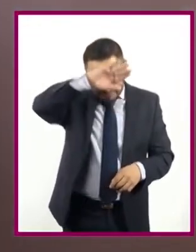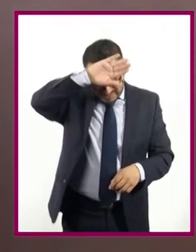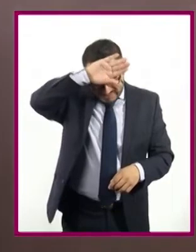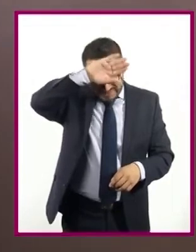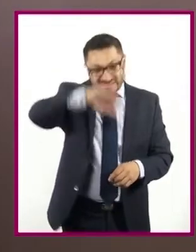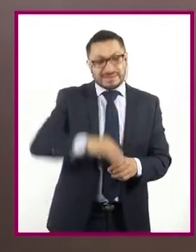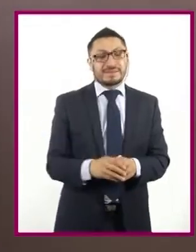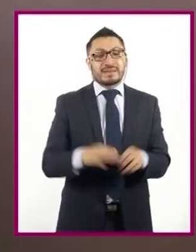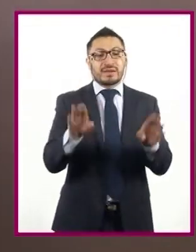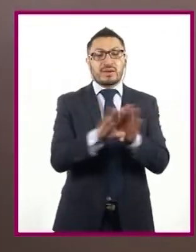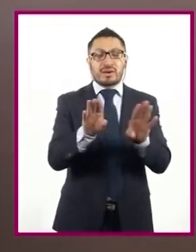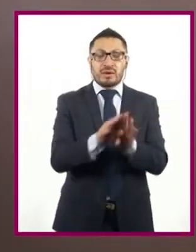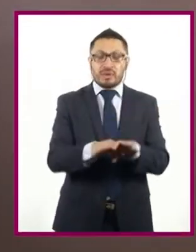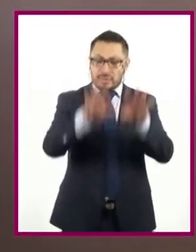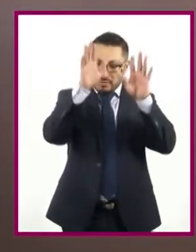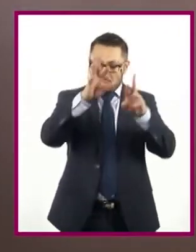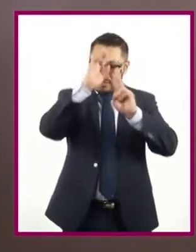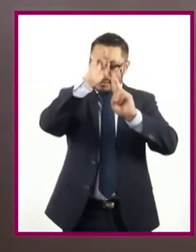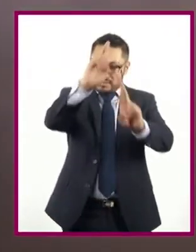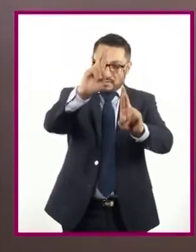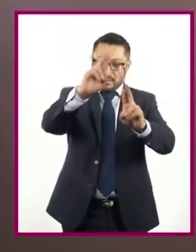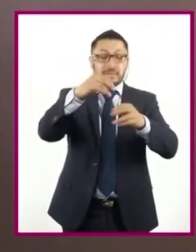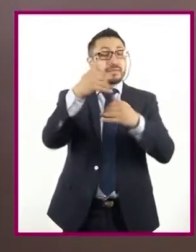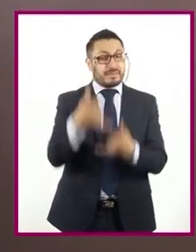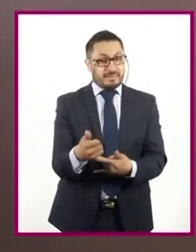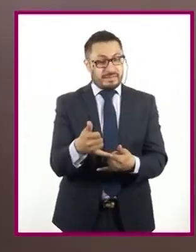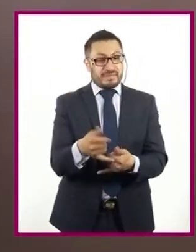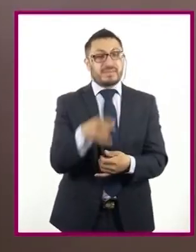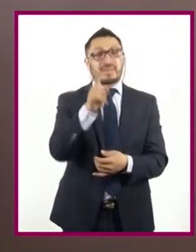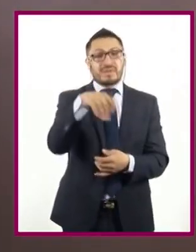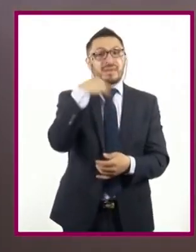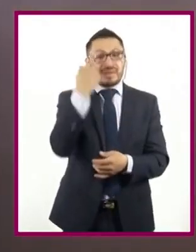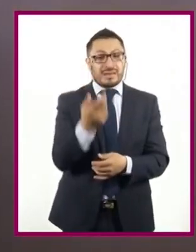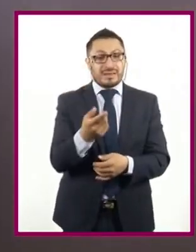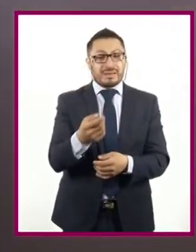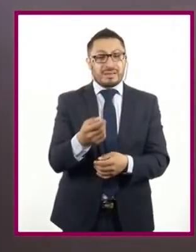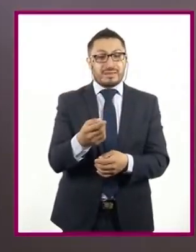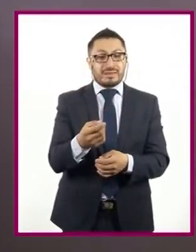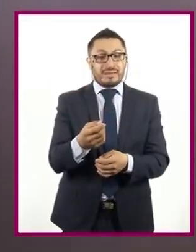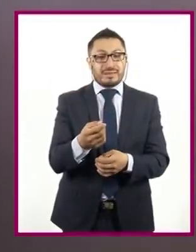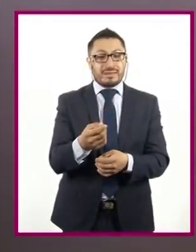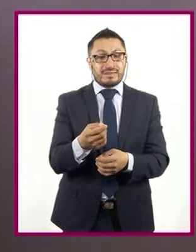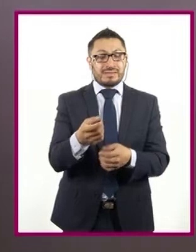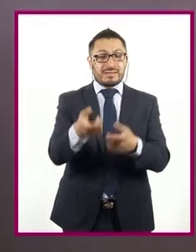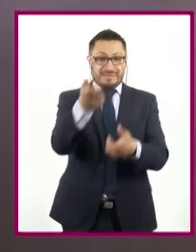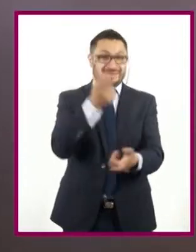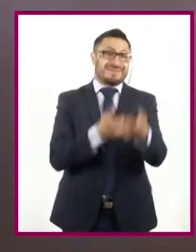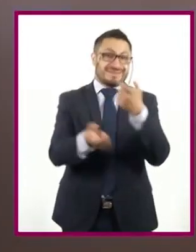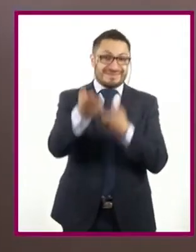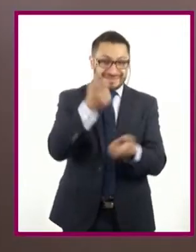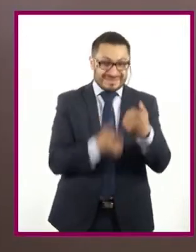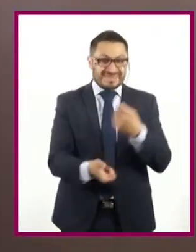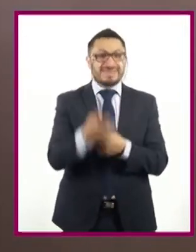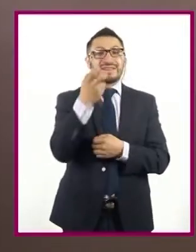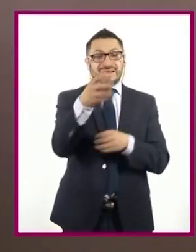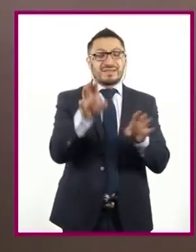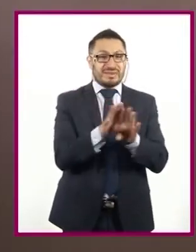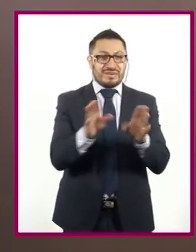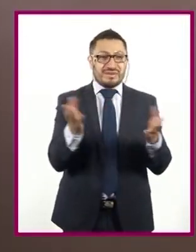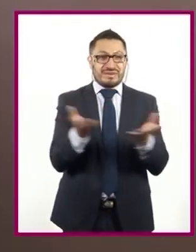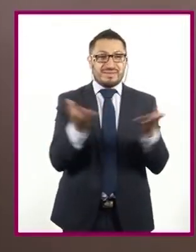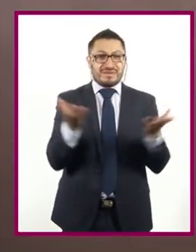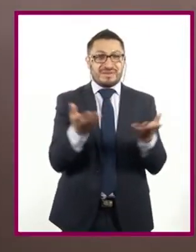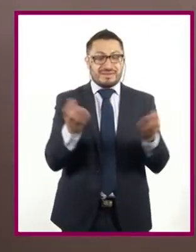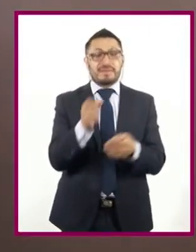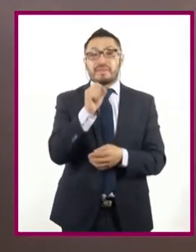frente como una señal de respeto y de que quieres que te dé pues un poquito de dinero, ¿no? Que es lo que se suele hacer,